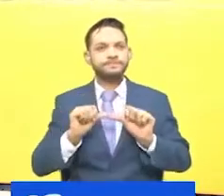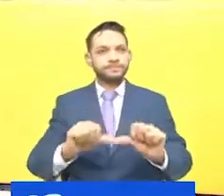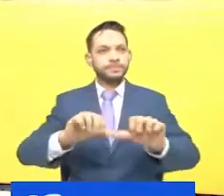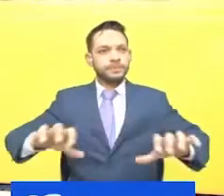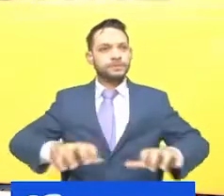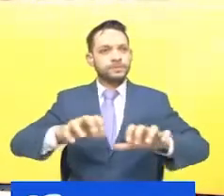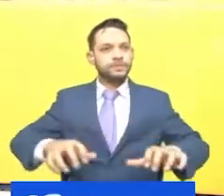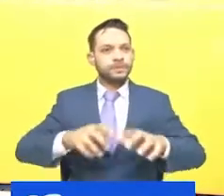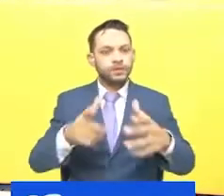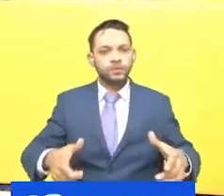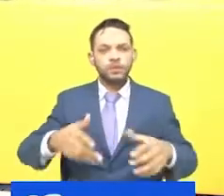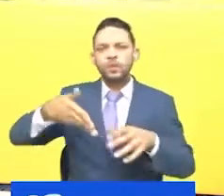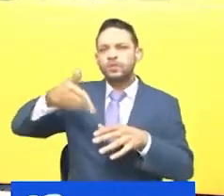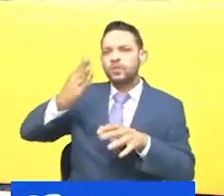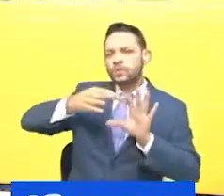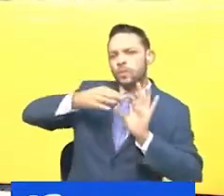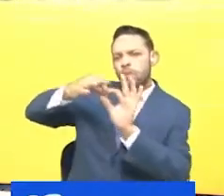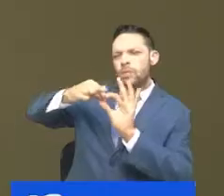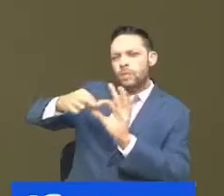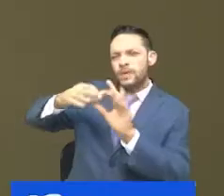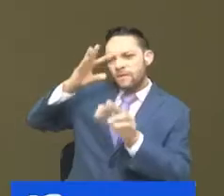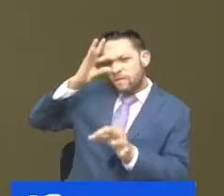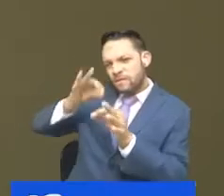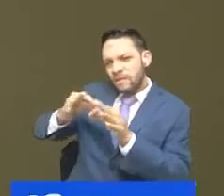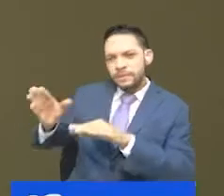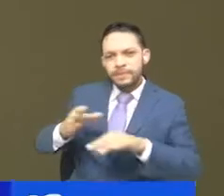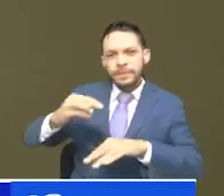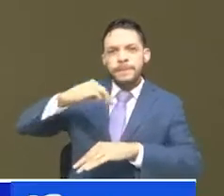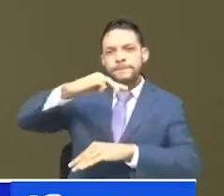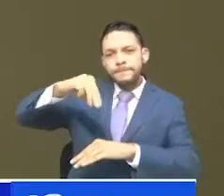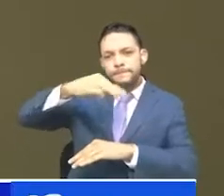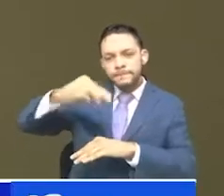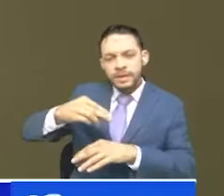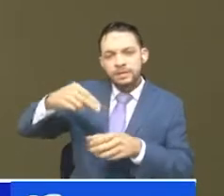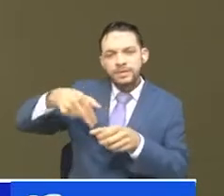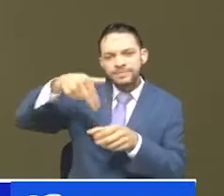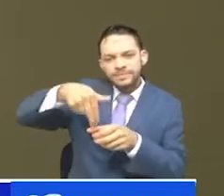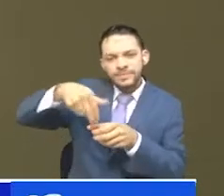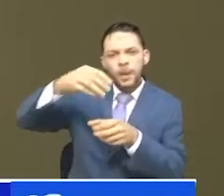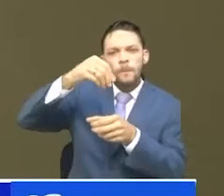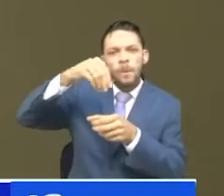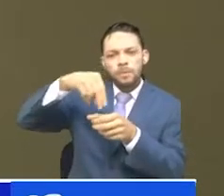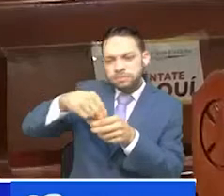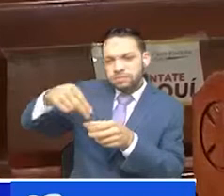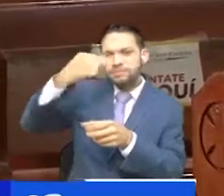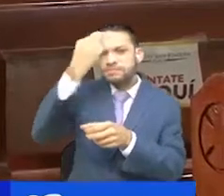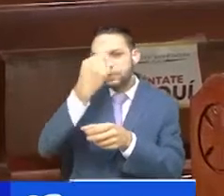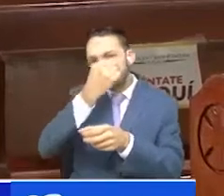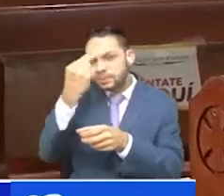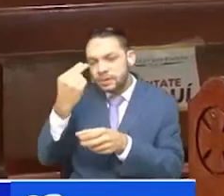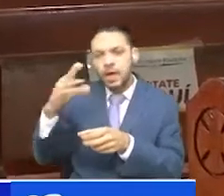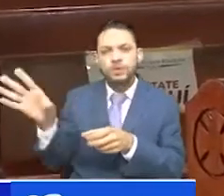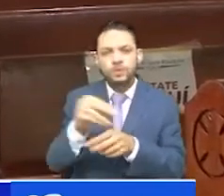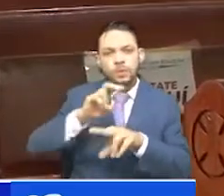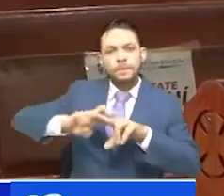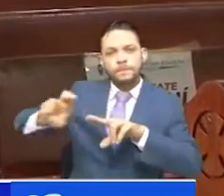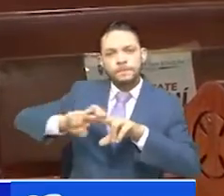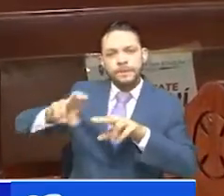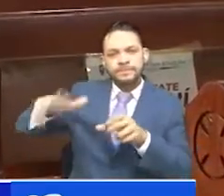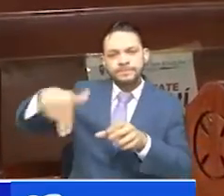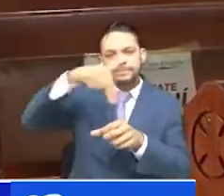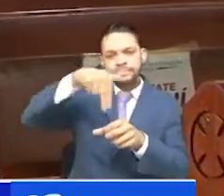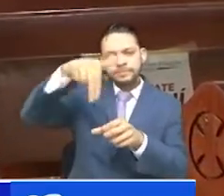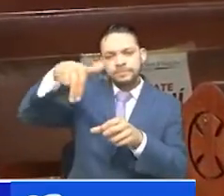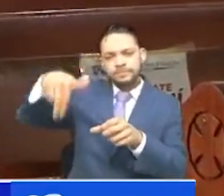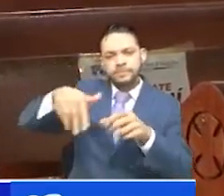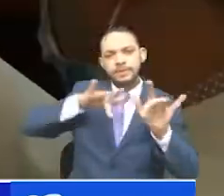el crecimiento espiritual. El miércoles de ceniza representa el inicio de la cuaresma y en Manizales los devotos cristianos acudieron a